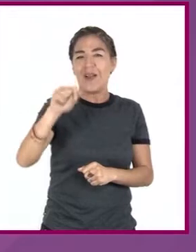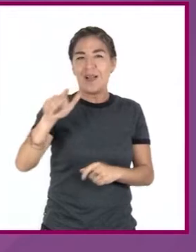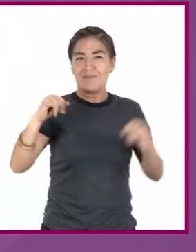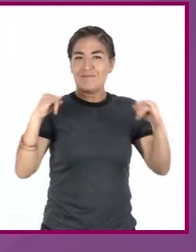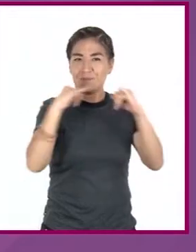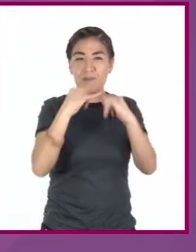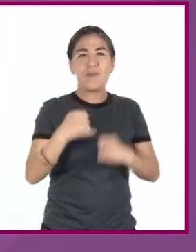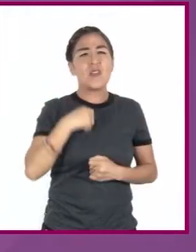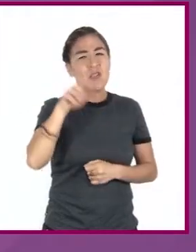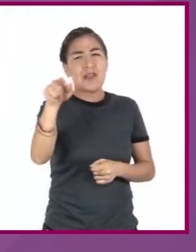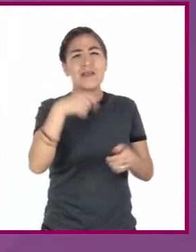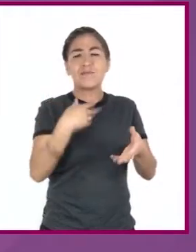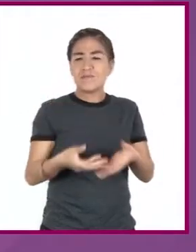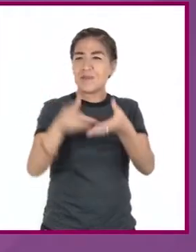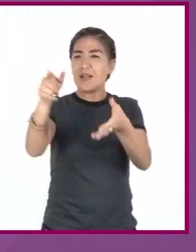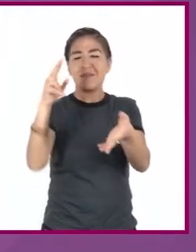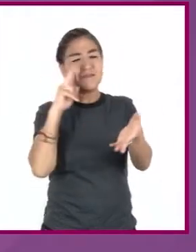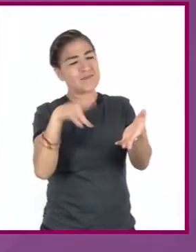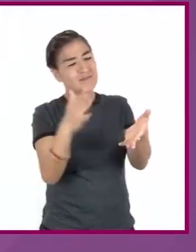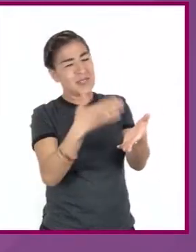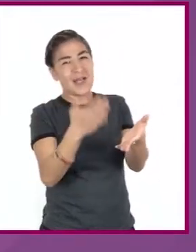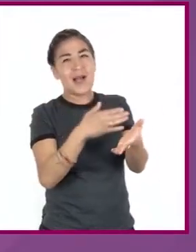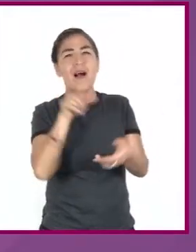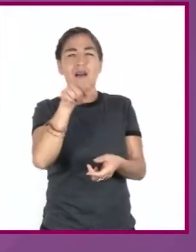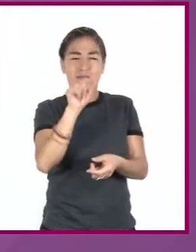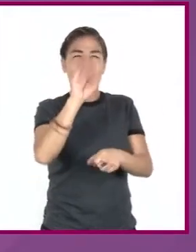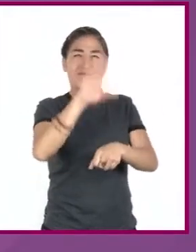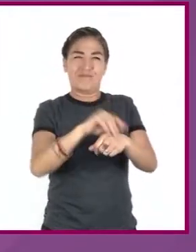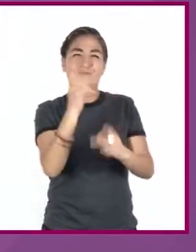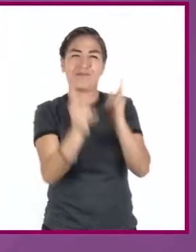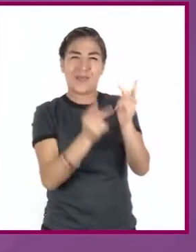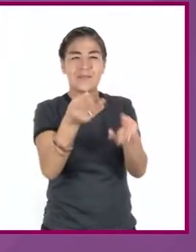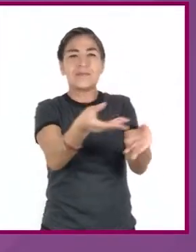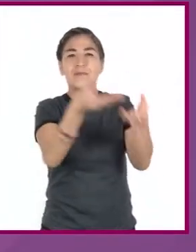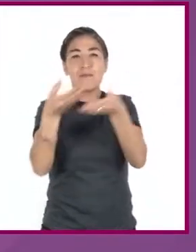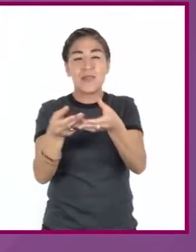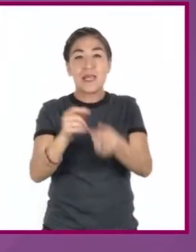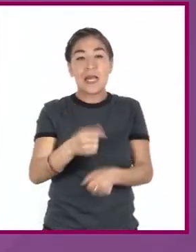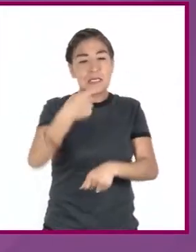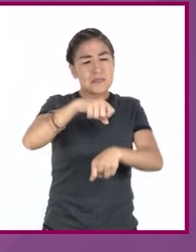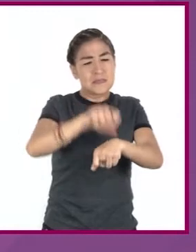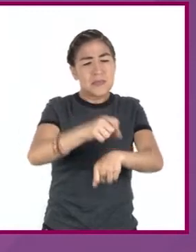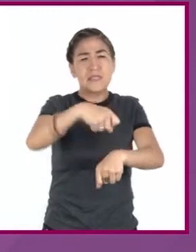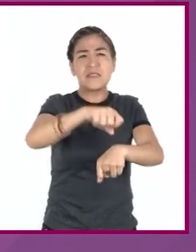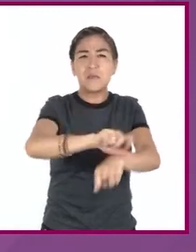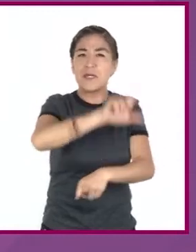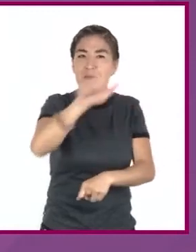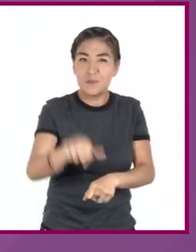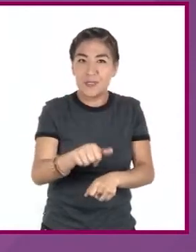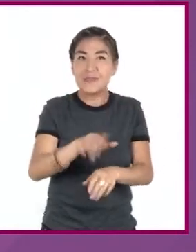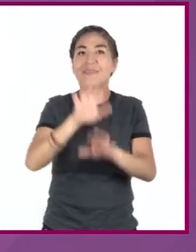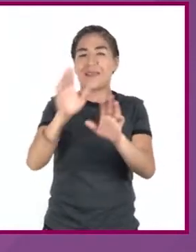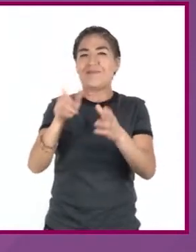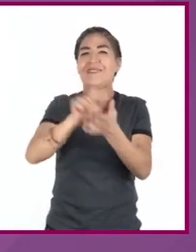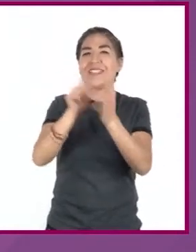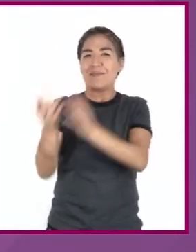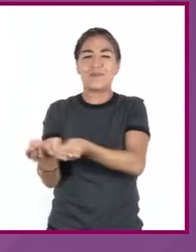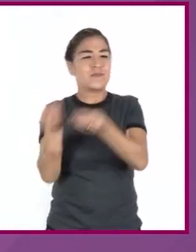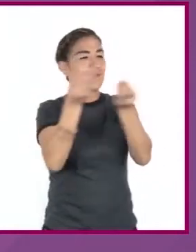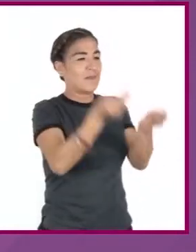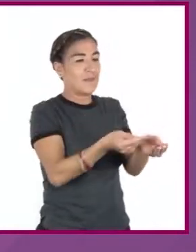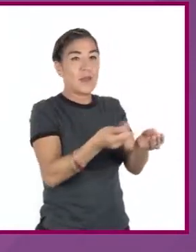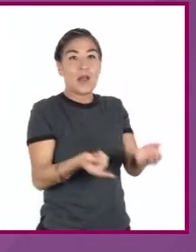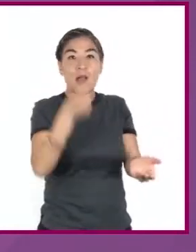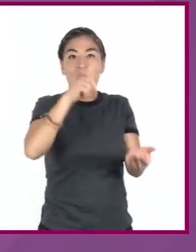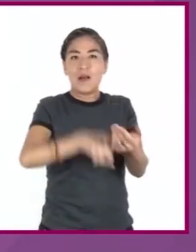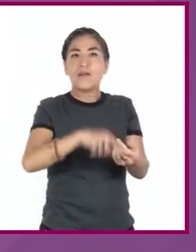lo ojeó un poco y lo pidió prestado al señor Ribot. Unas semanas después, devolvió el libro y en su interior encontré